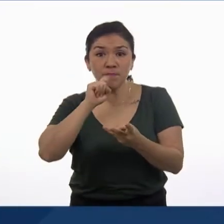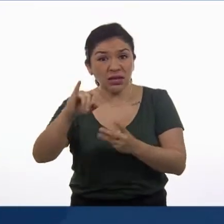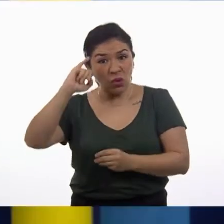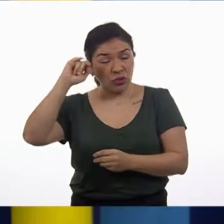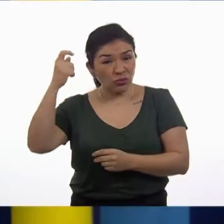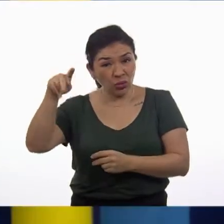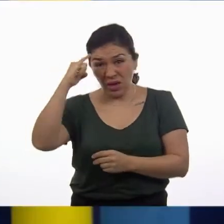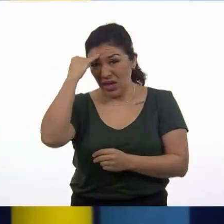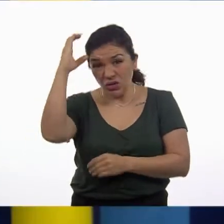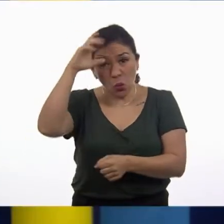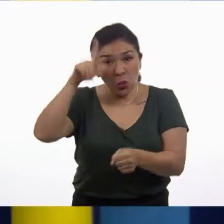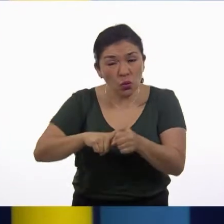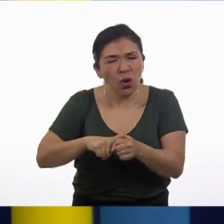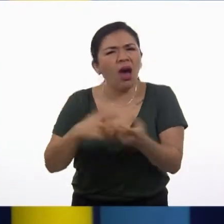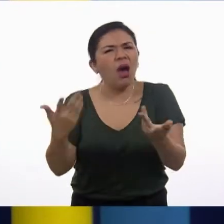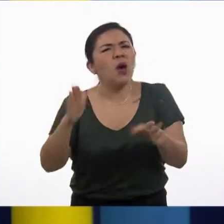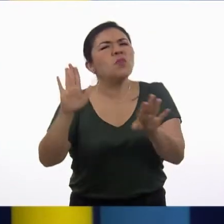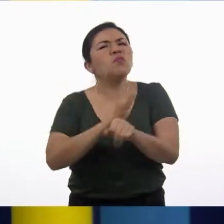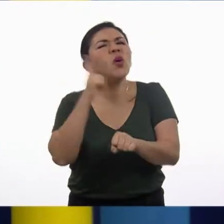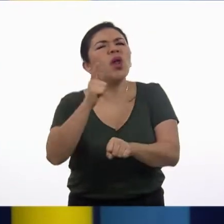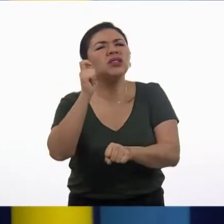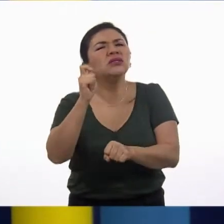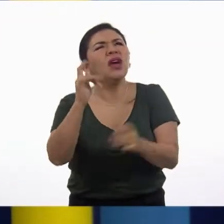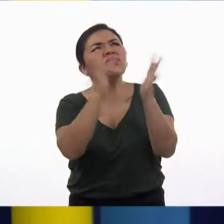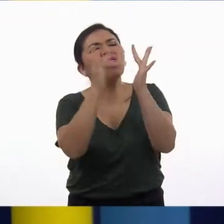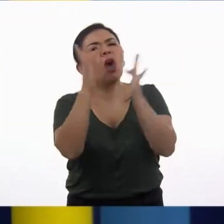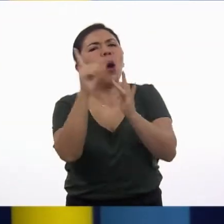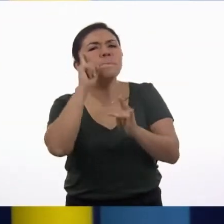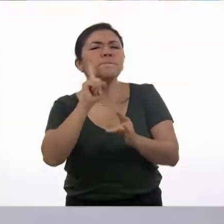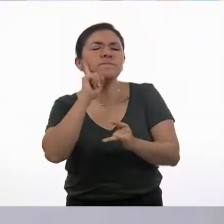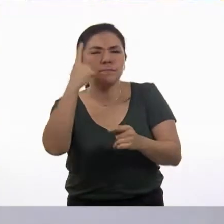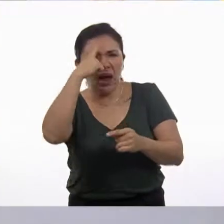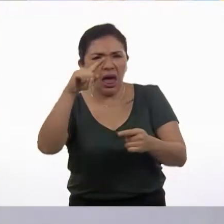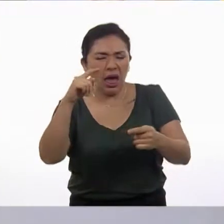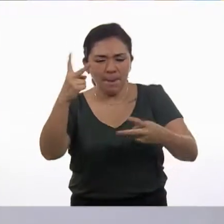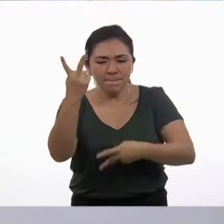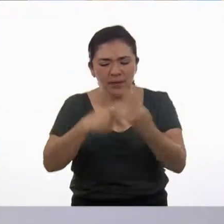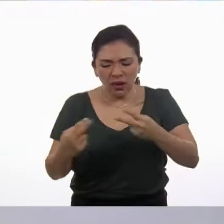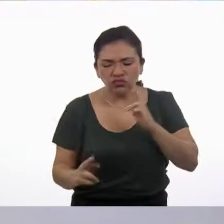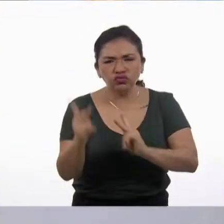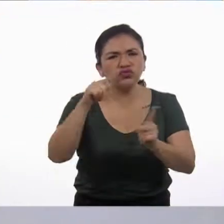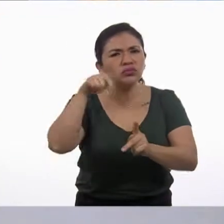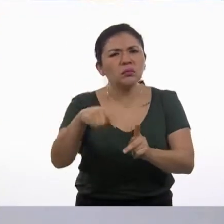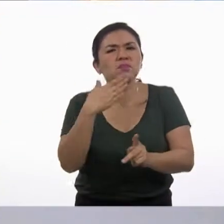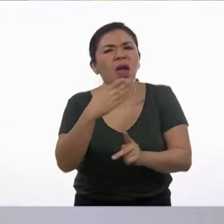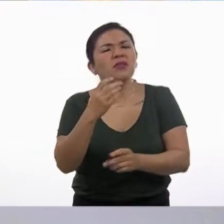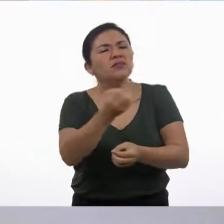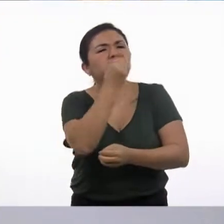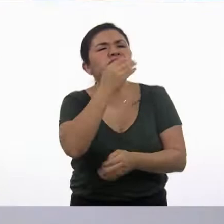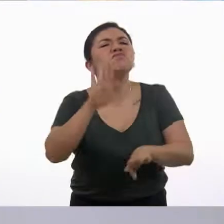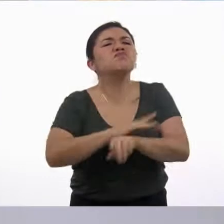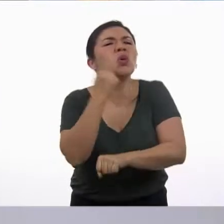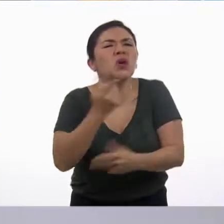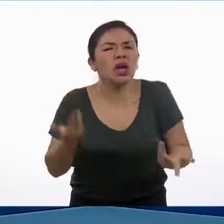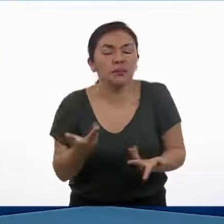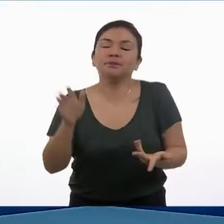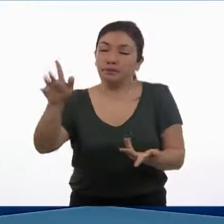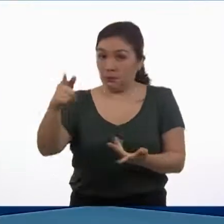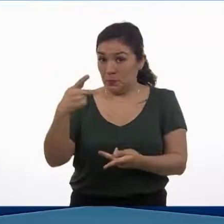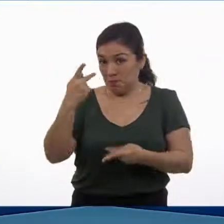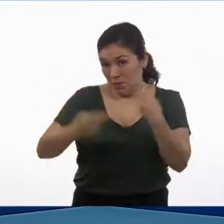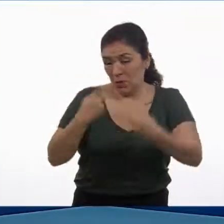Indo. ¿Y por qué le rendían culto a una diosa de la fertilidad? Así es, María. Y bueno, con respecto a tu pregunta, la